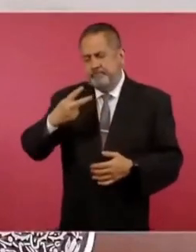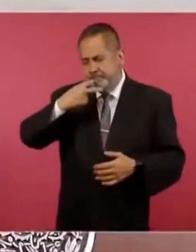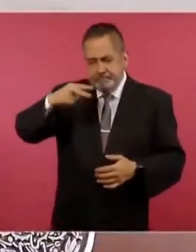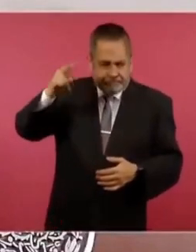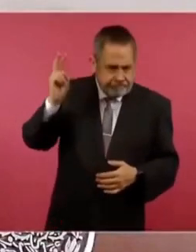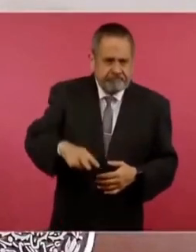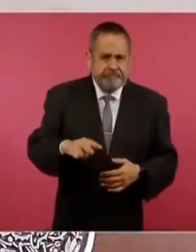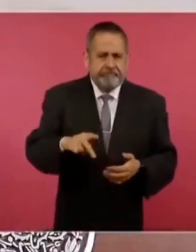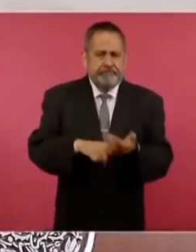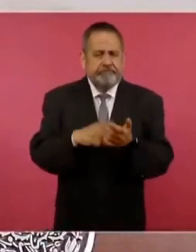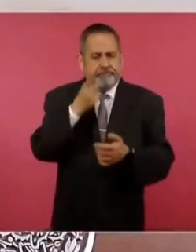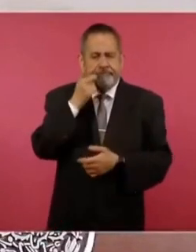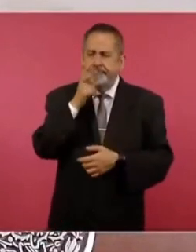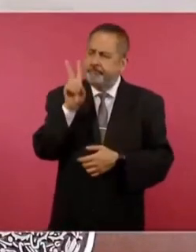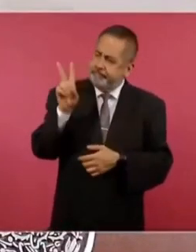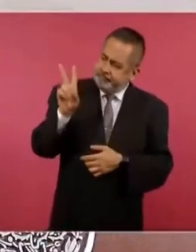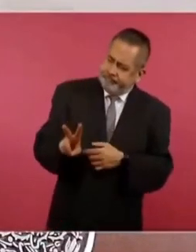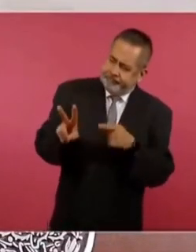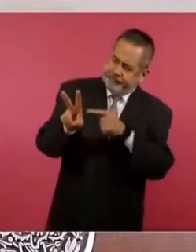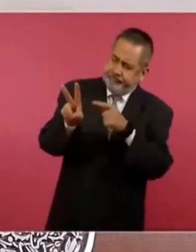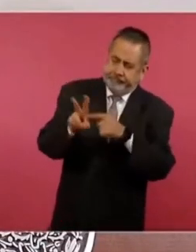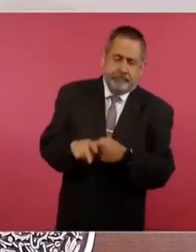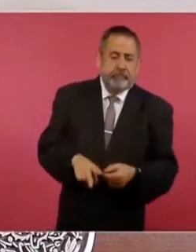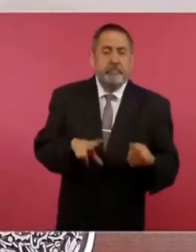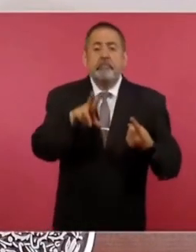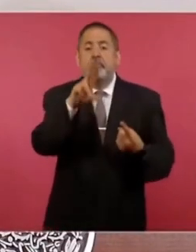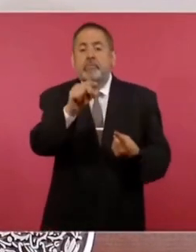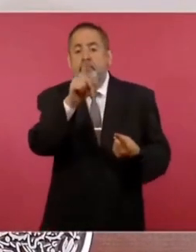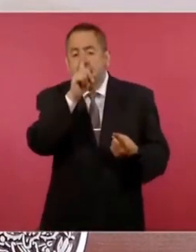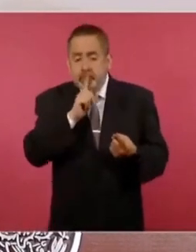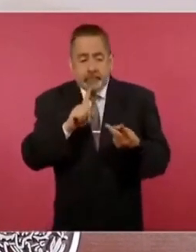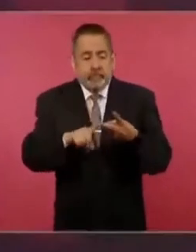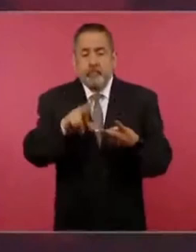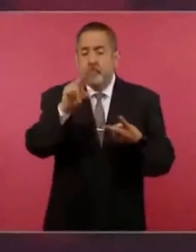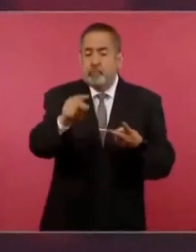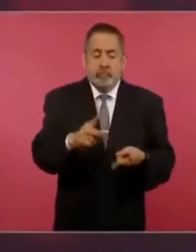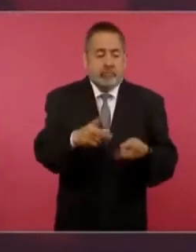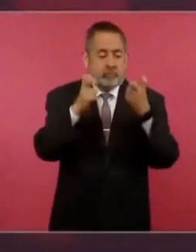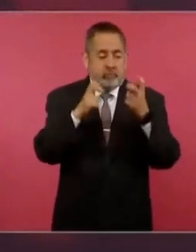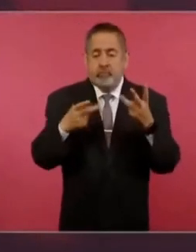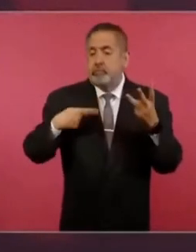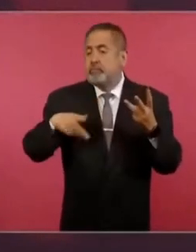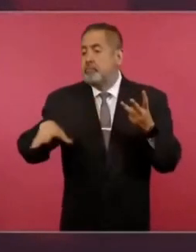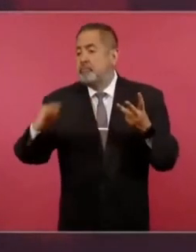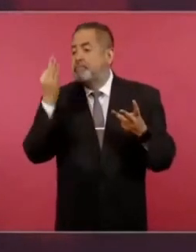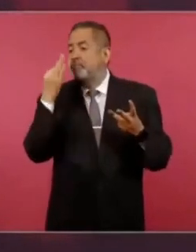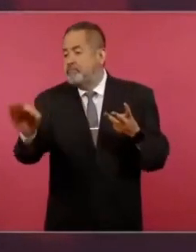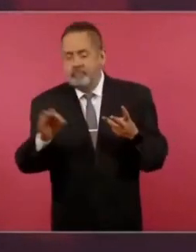no mentir, no robar, no traicionar.